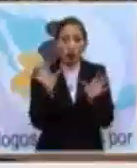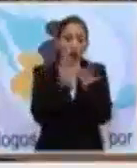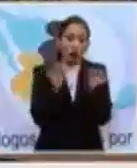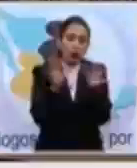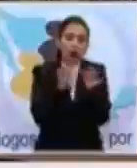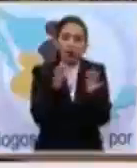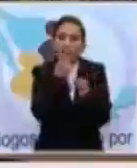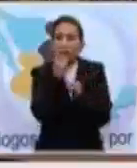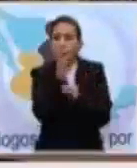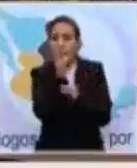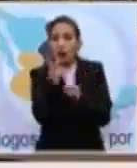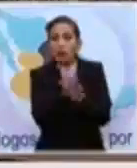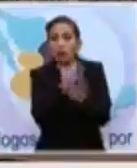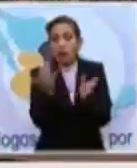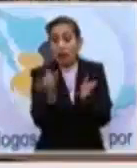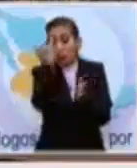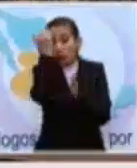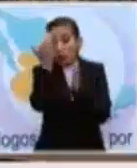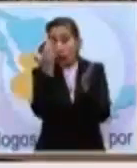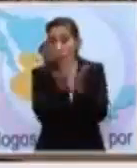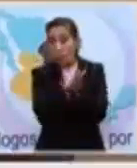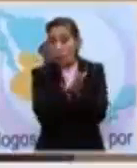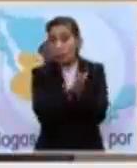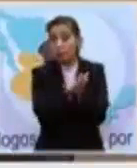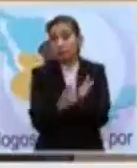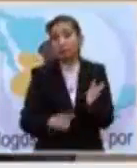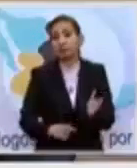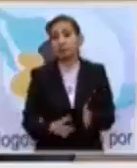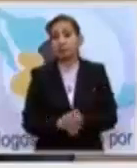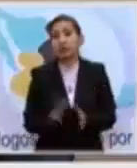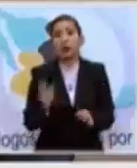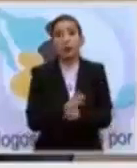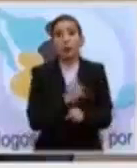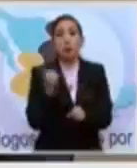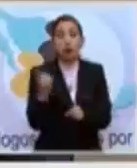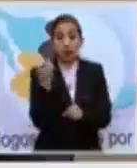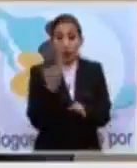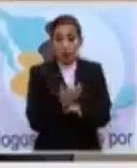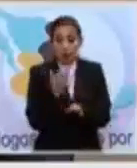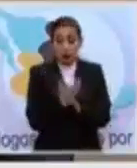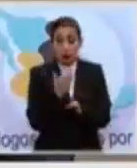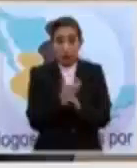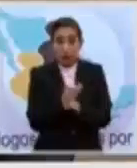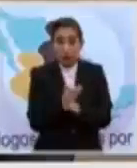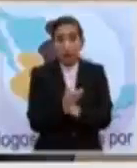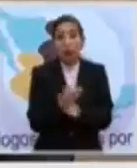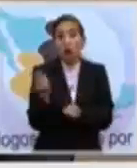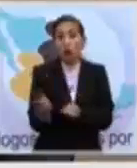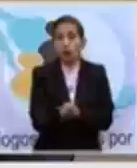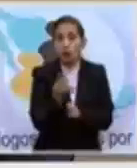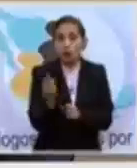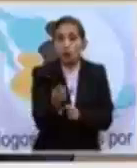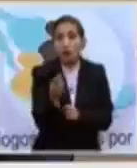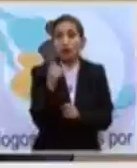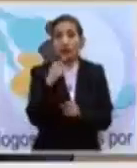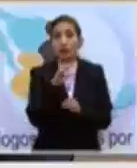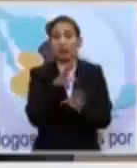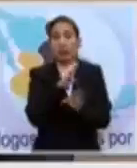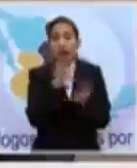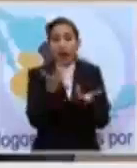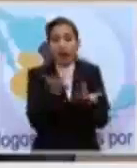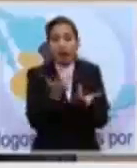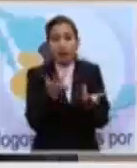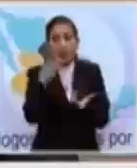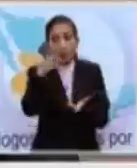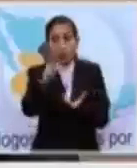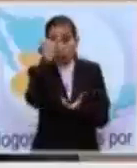por qué no presentaron una propuesta propia. ¿Por qué en este momento Sí, claro. usted ha repetido en